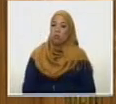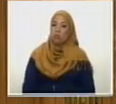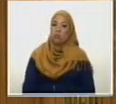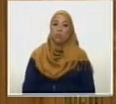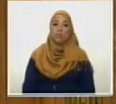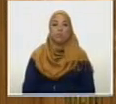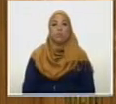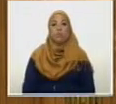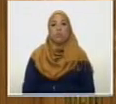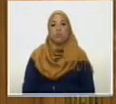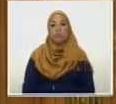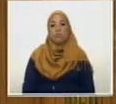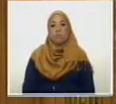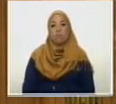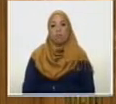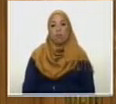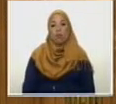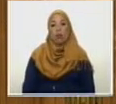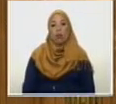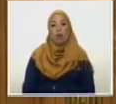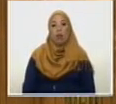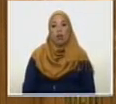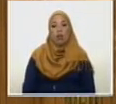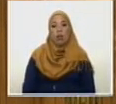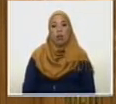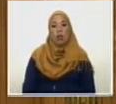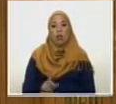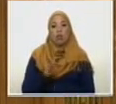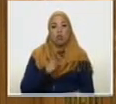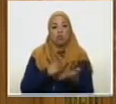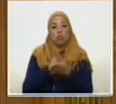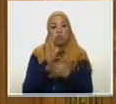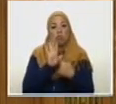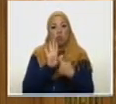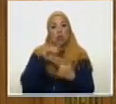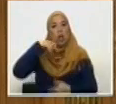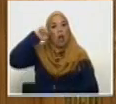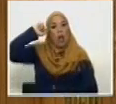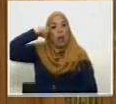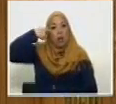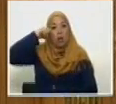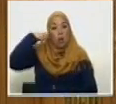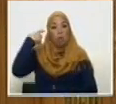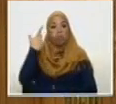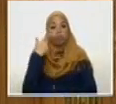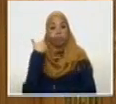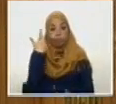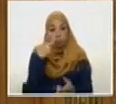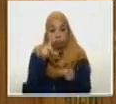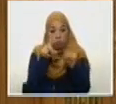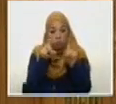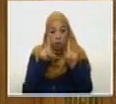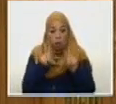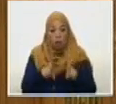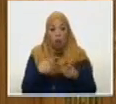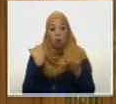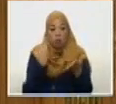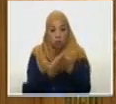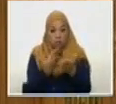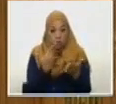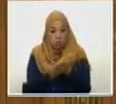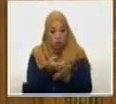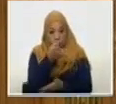Seguir recordando, mostrando con pruebas, con elementos que los tenemos,